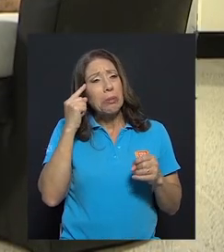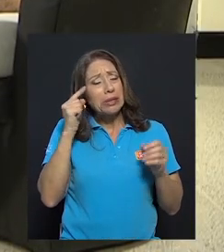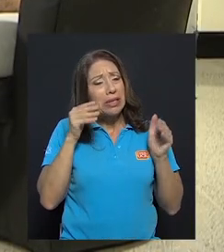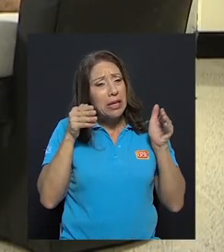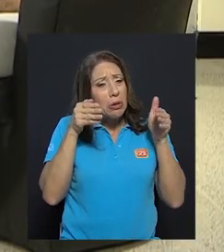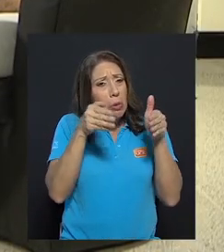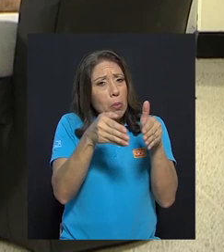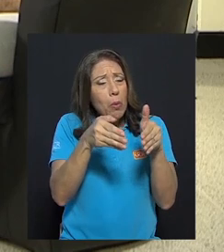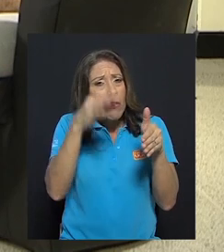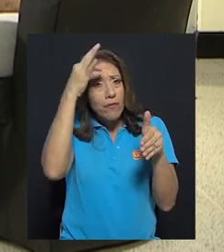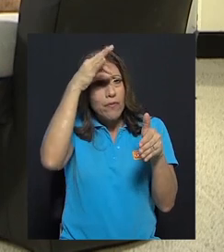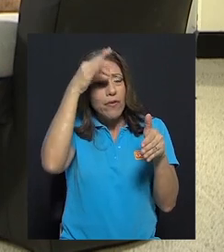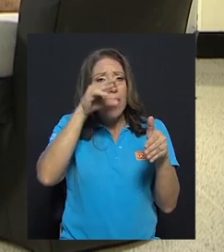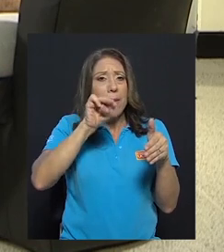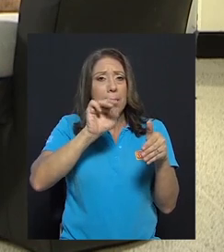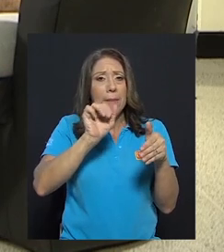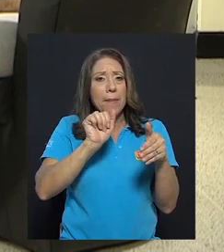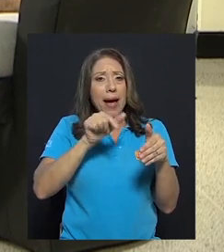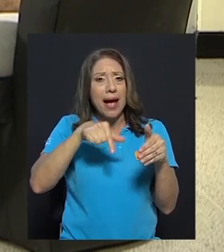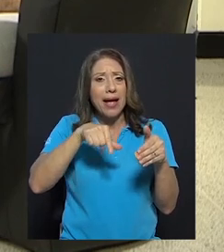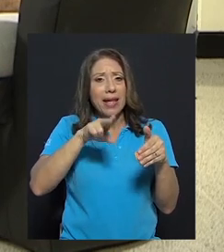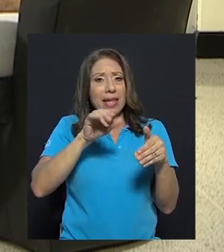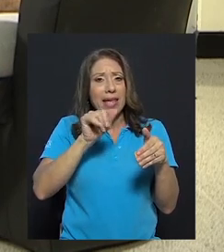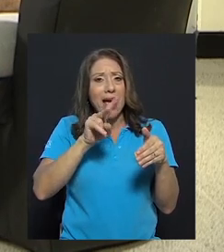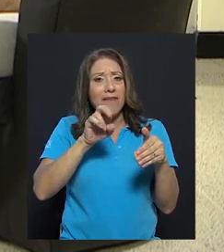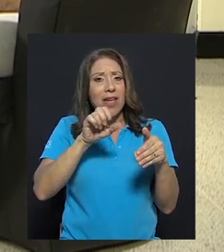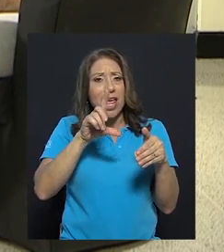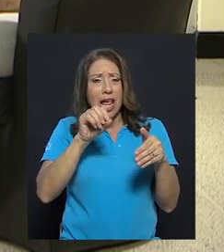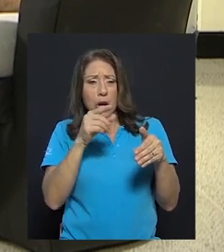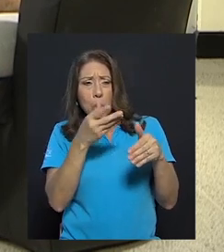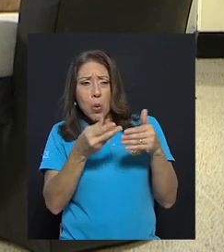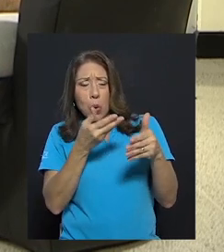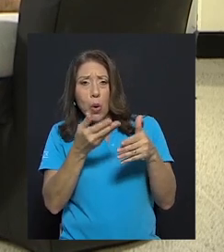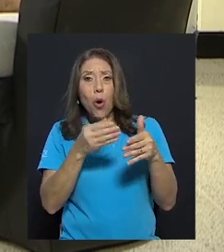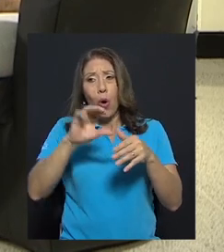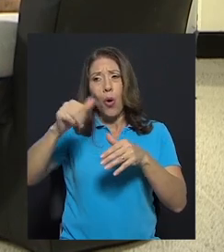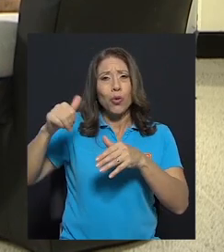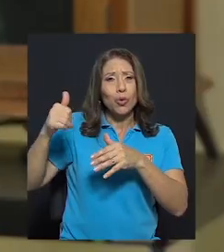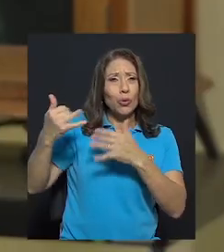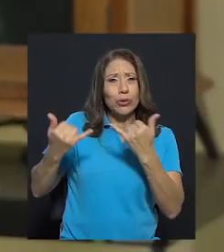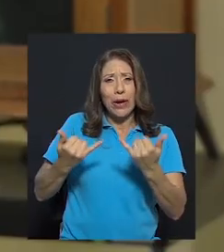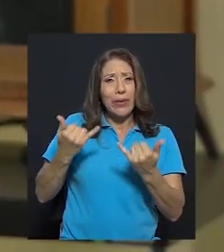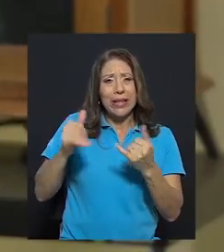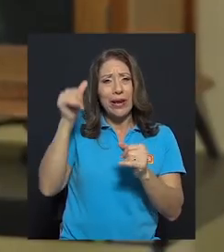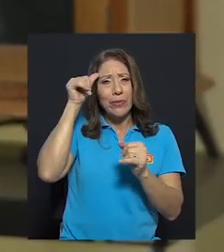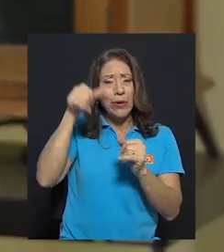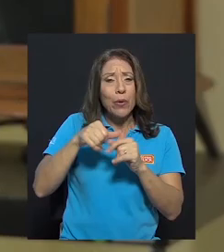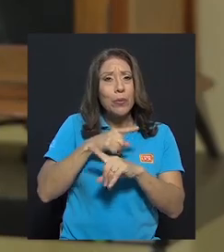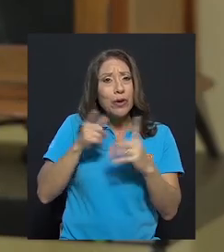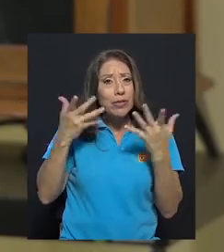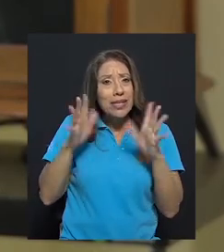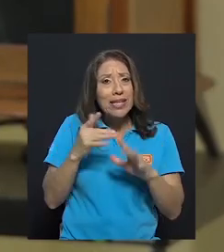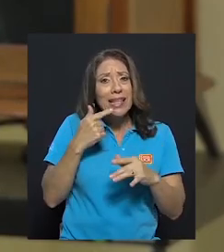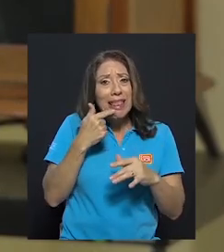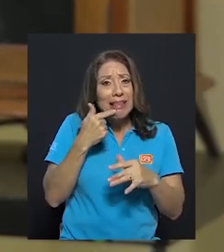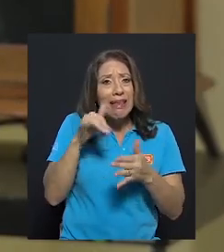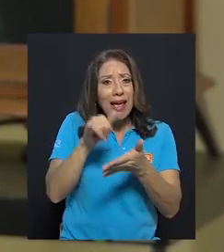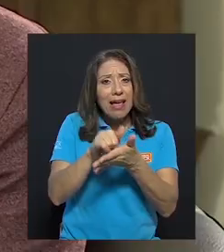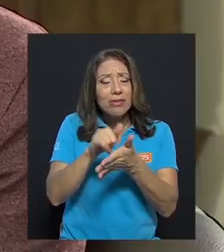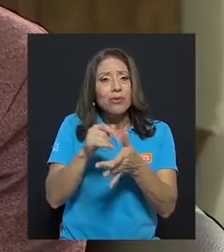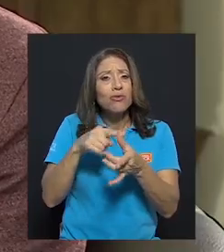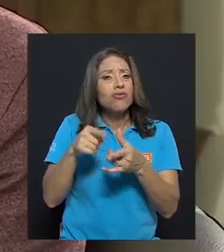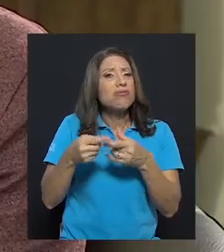otro filósofo, no recuerdo ahorita, ¿verdad? Donde así, ya se hacían estos postulados. ¿Esto, qué se puede decir al